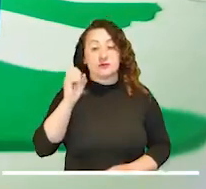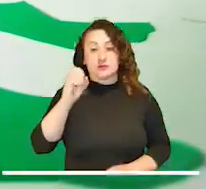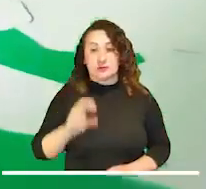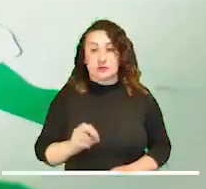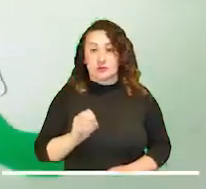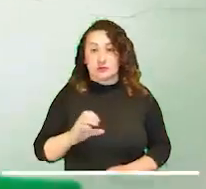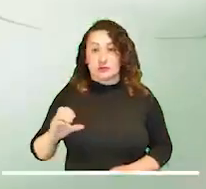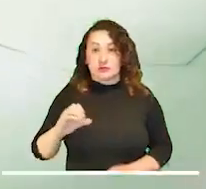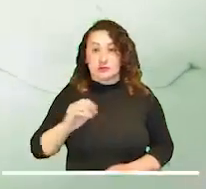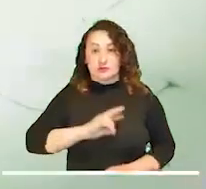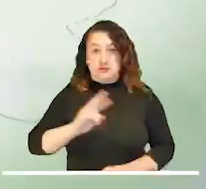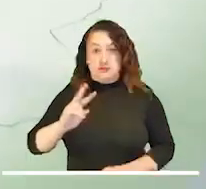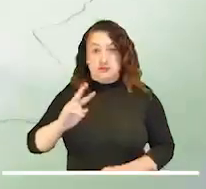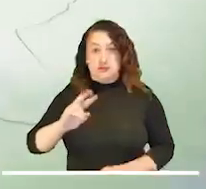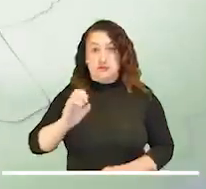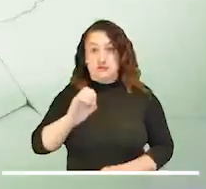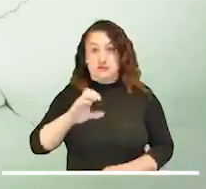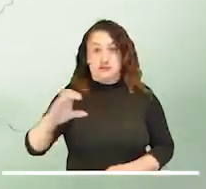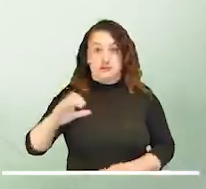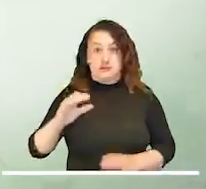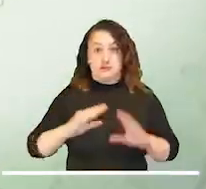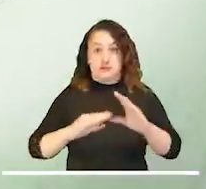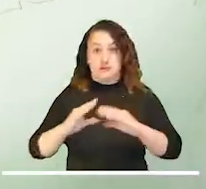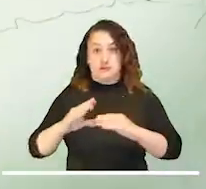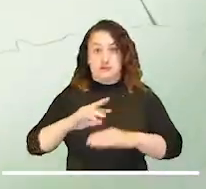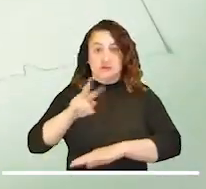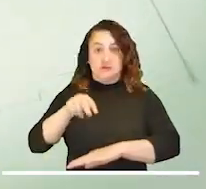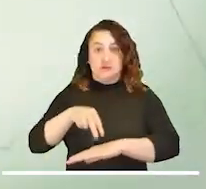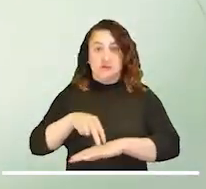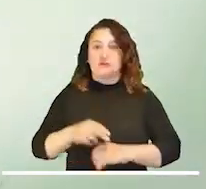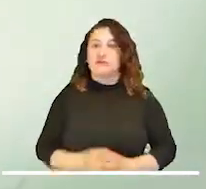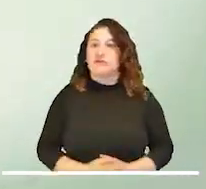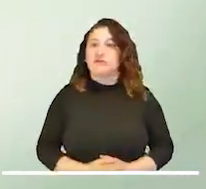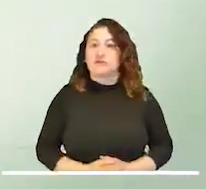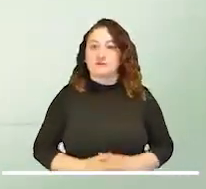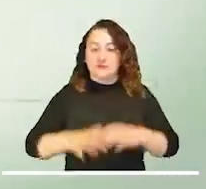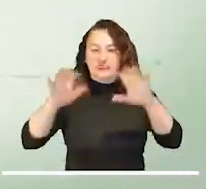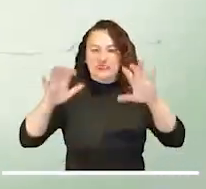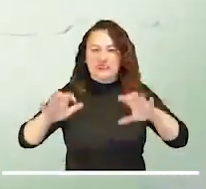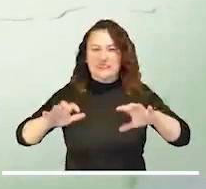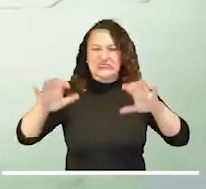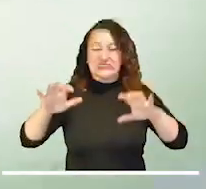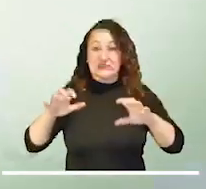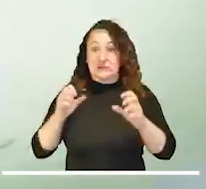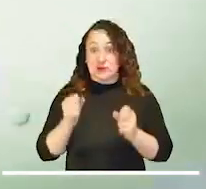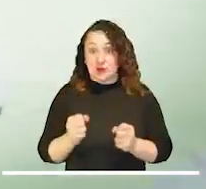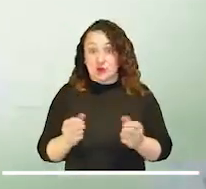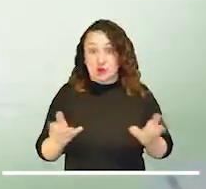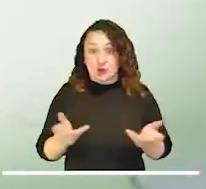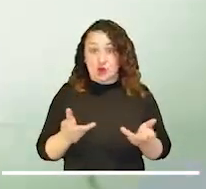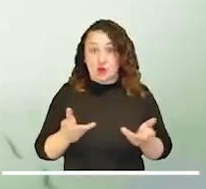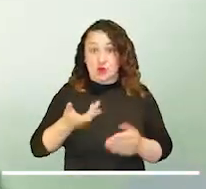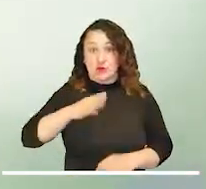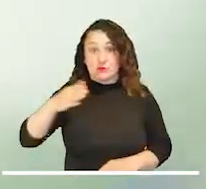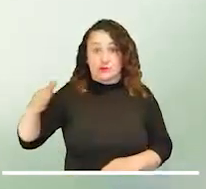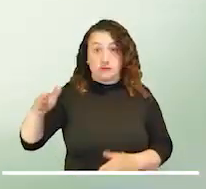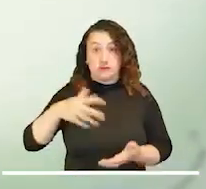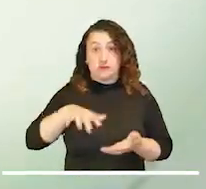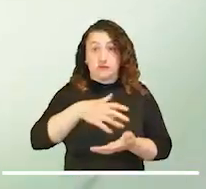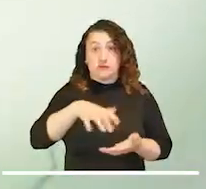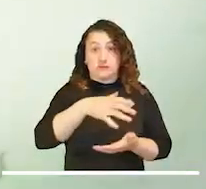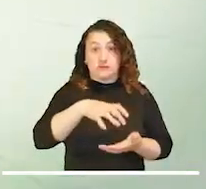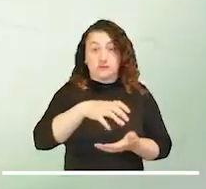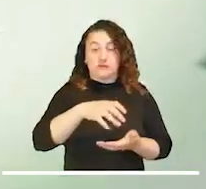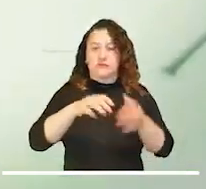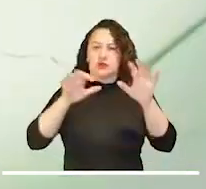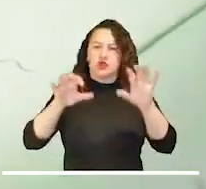Chocó, suroccidente de Valle del Cauca y occidente de Cauca y de Nariño. Precipitaciones intensas se esperan en Antioquia